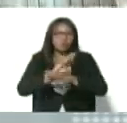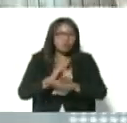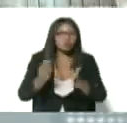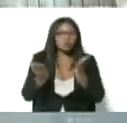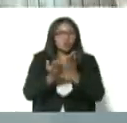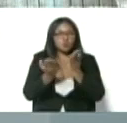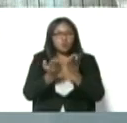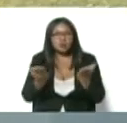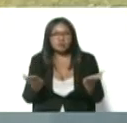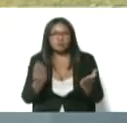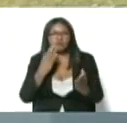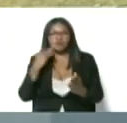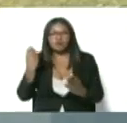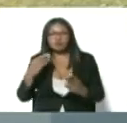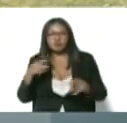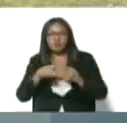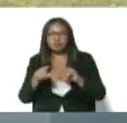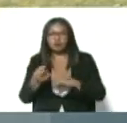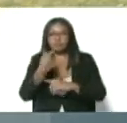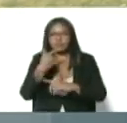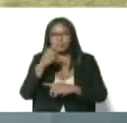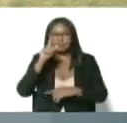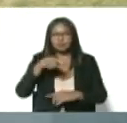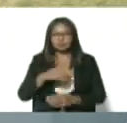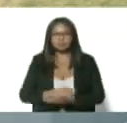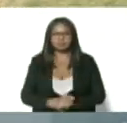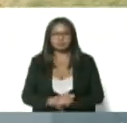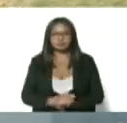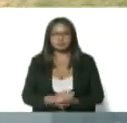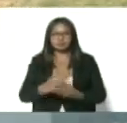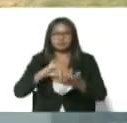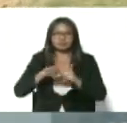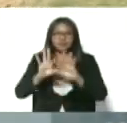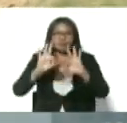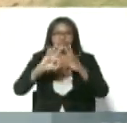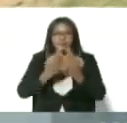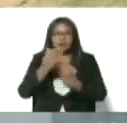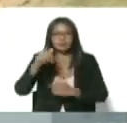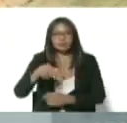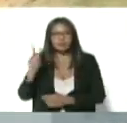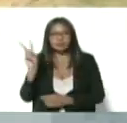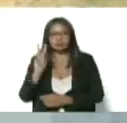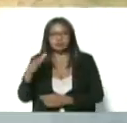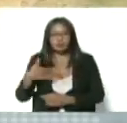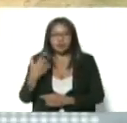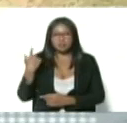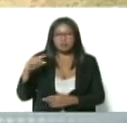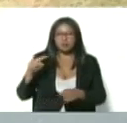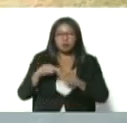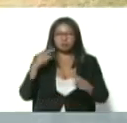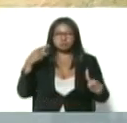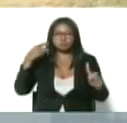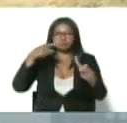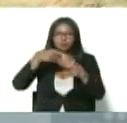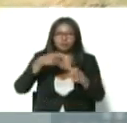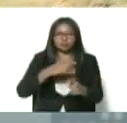en los tratamientos y que la familia venezolana pueda tener la referencia